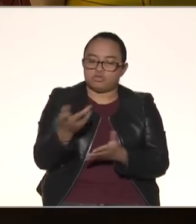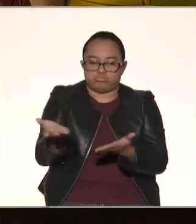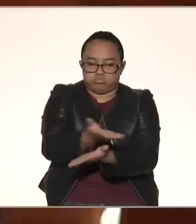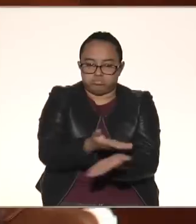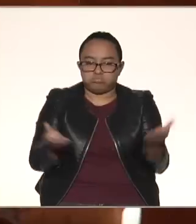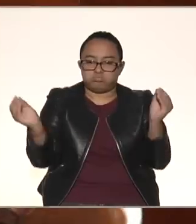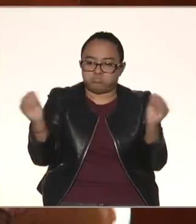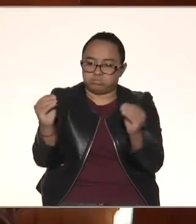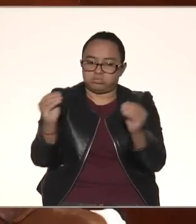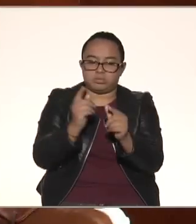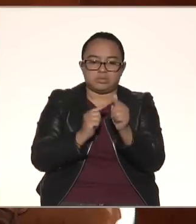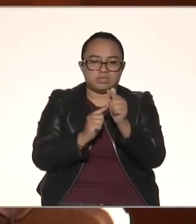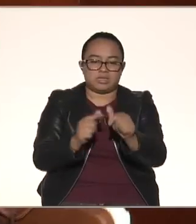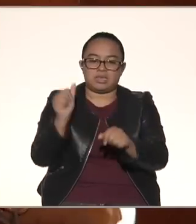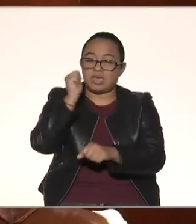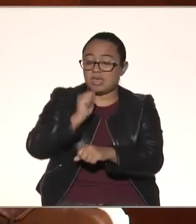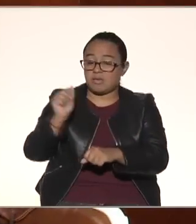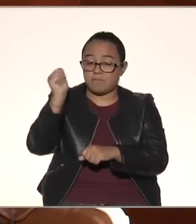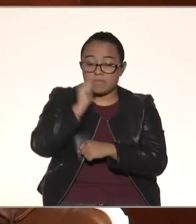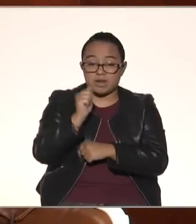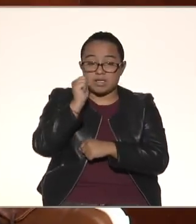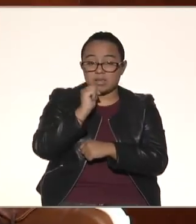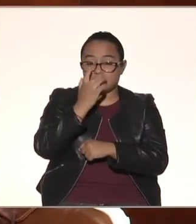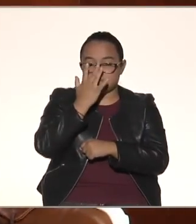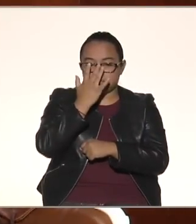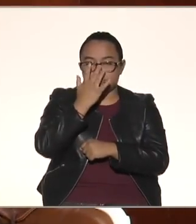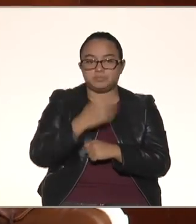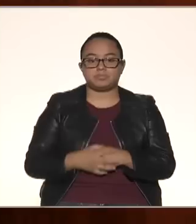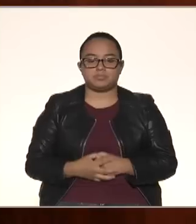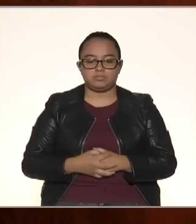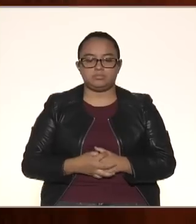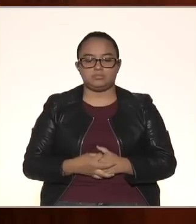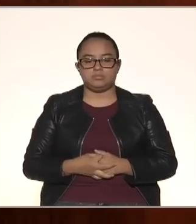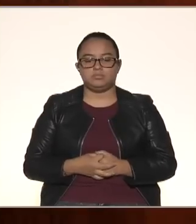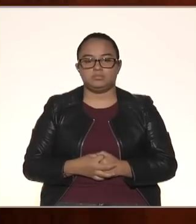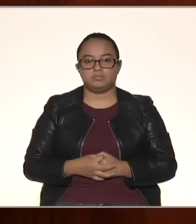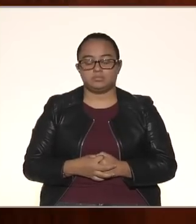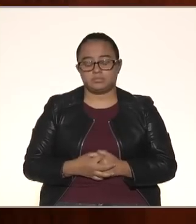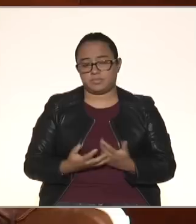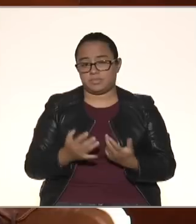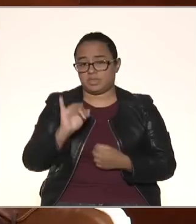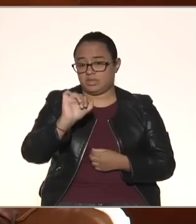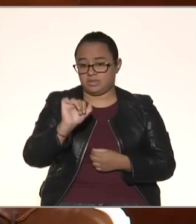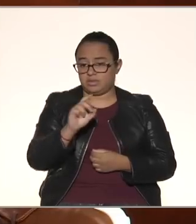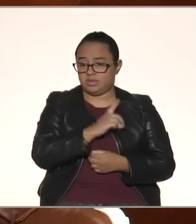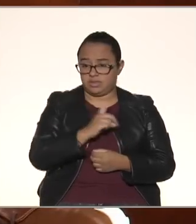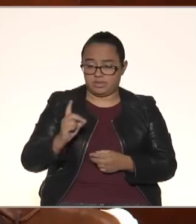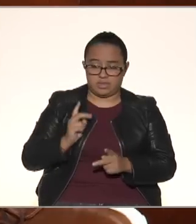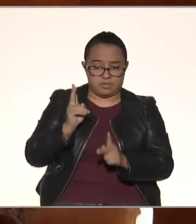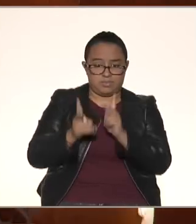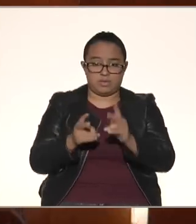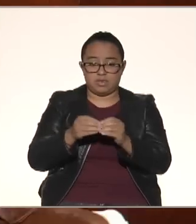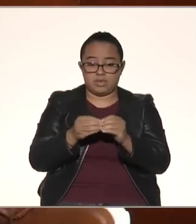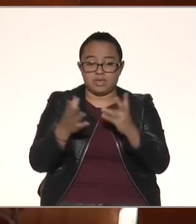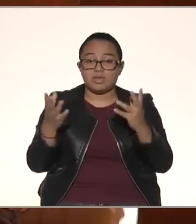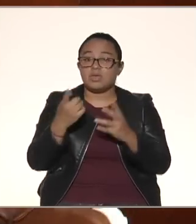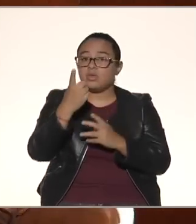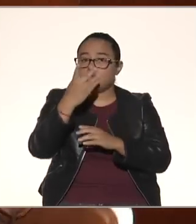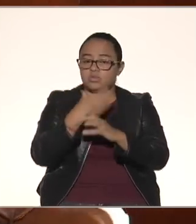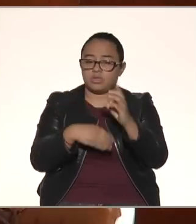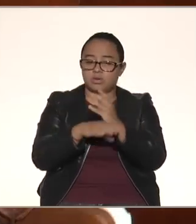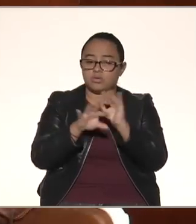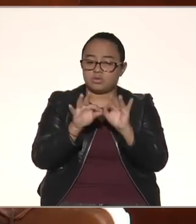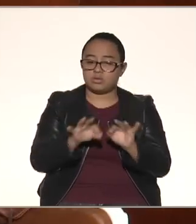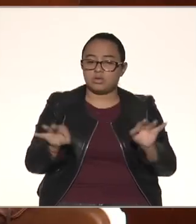Claro. Quien no tiene espíritu de negociación no tiene espíritu para formar pareja. sí, claro que hay que hablarlo y hay un punto importante. No